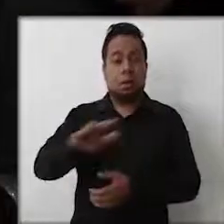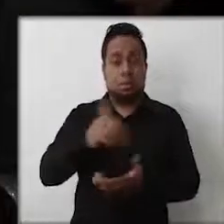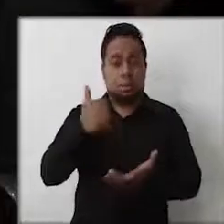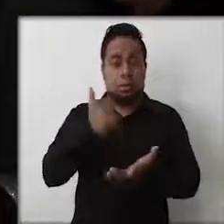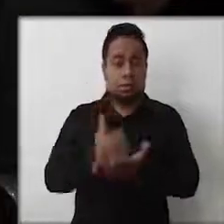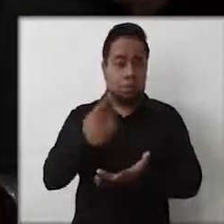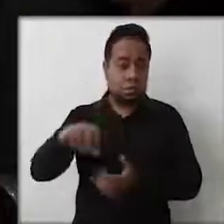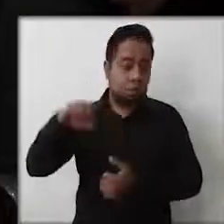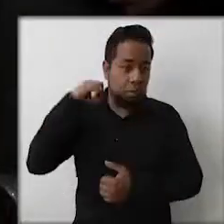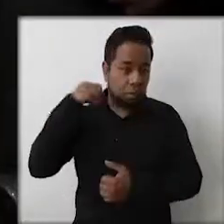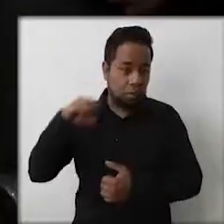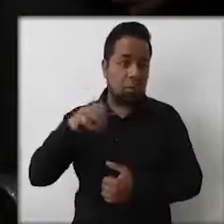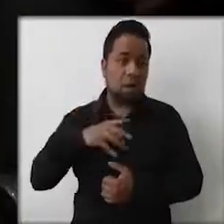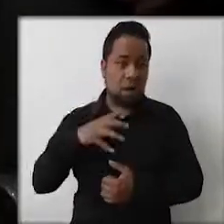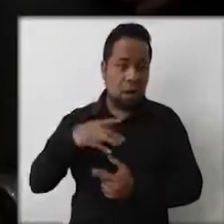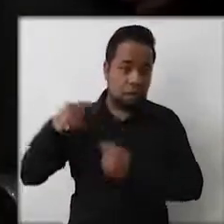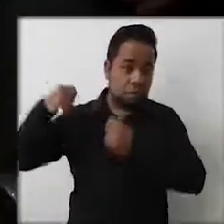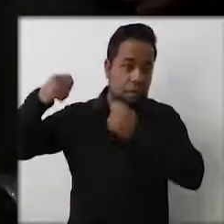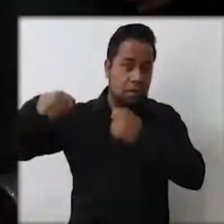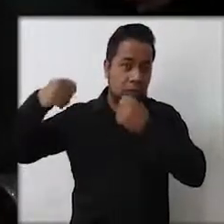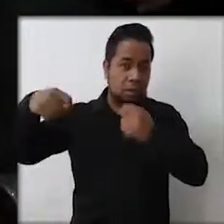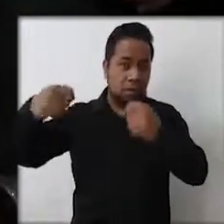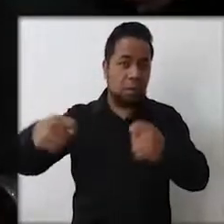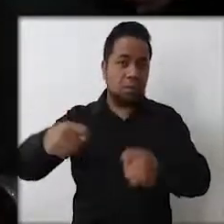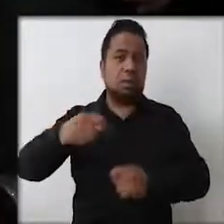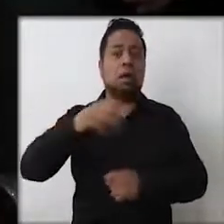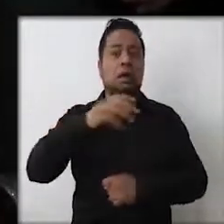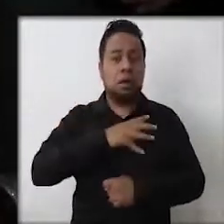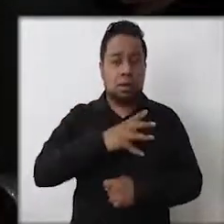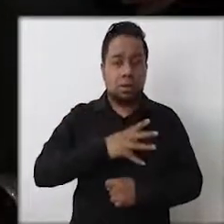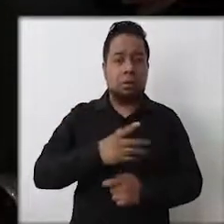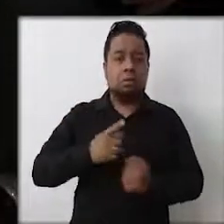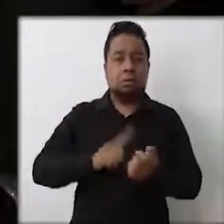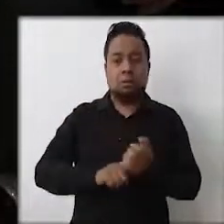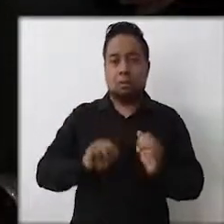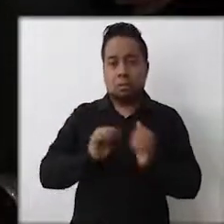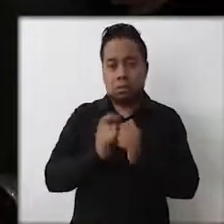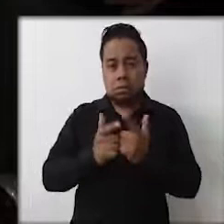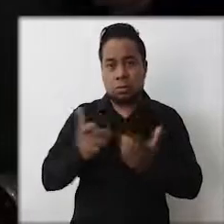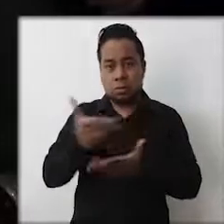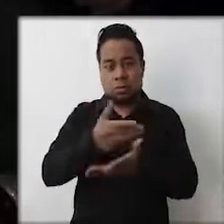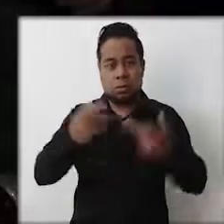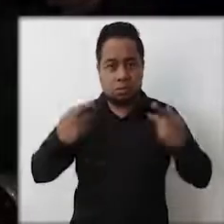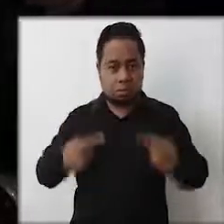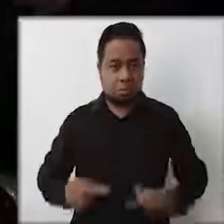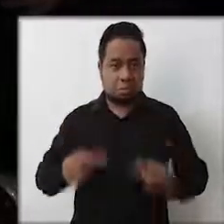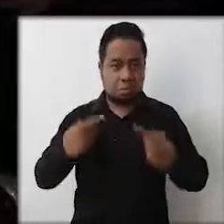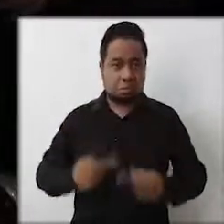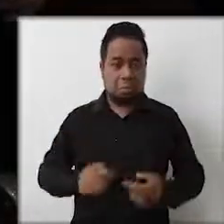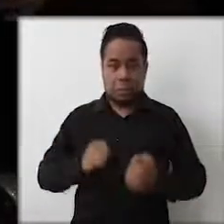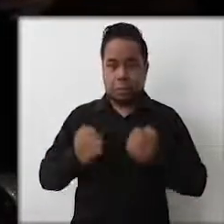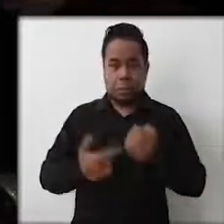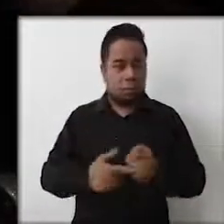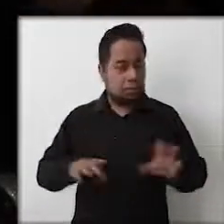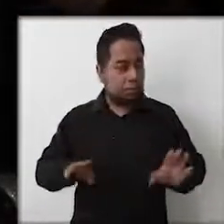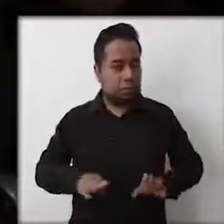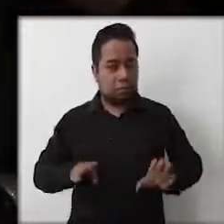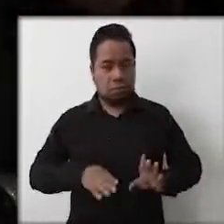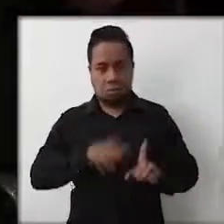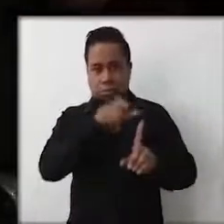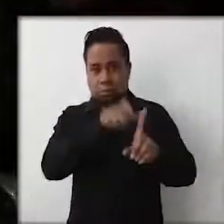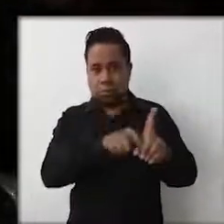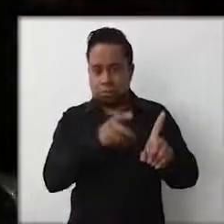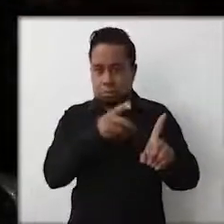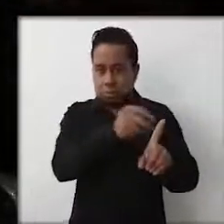las zonas permitidas donde la autoridad municipal puede otorgar los permisos. Nuestra zona se